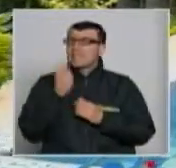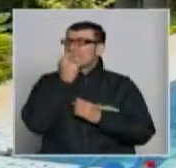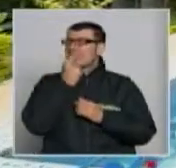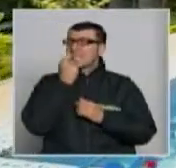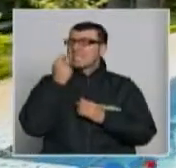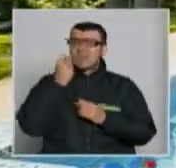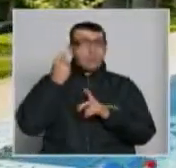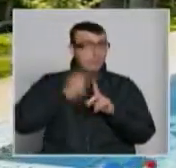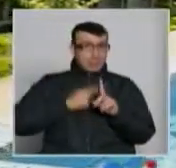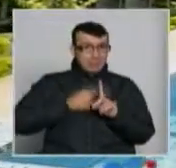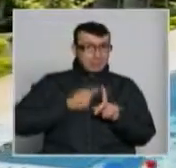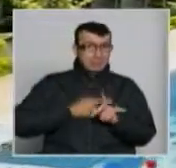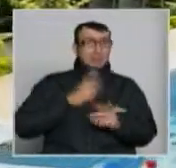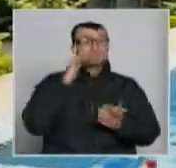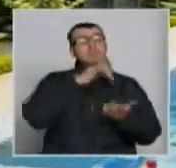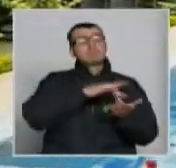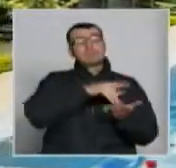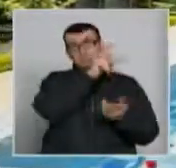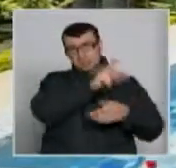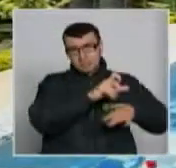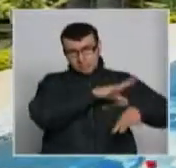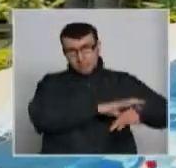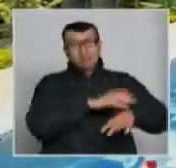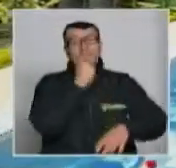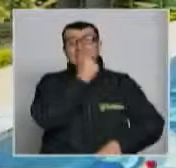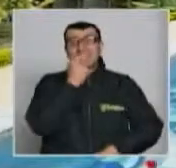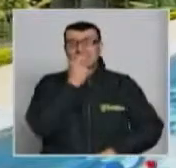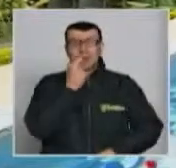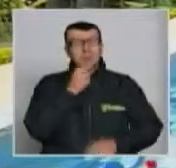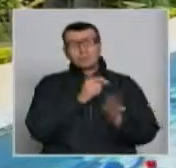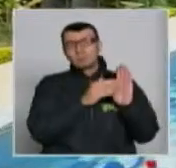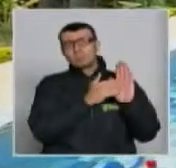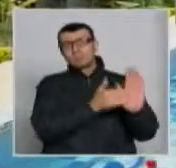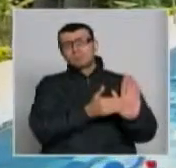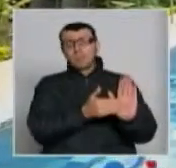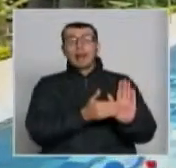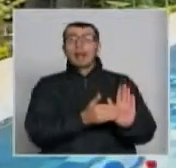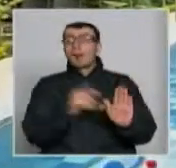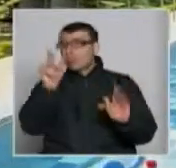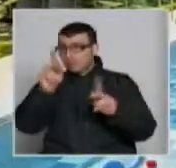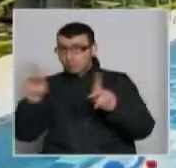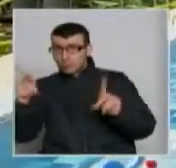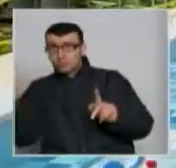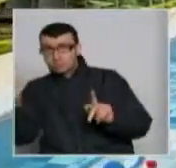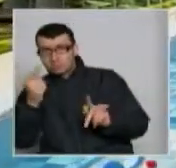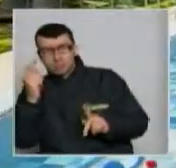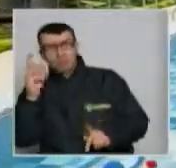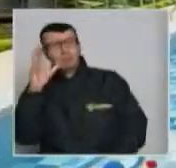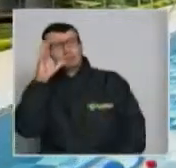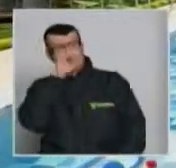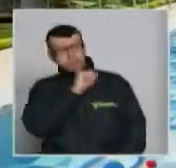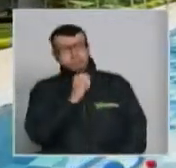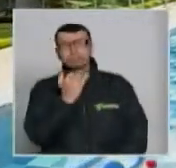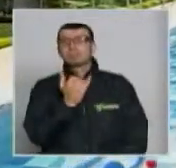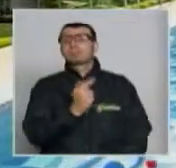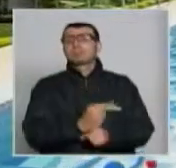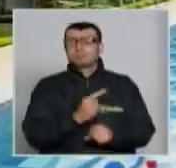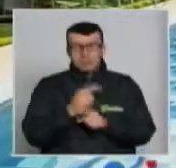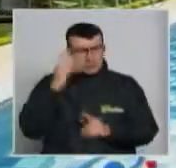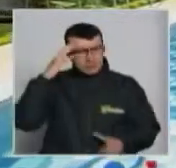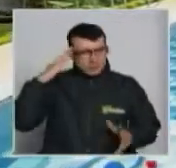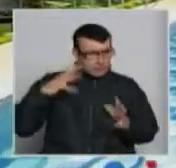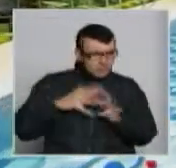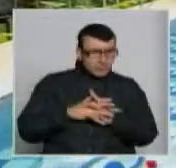odontología cada mes es para que las personas tengan muy presente algo que tiene que ver con